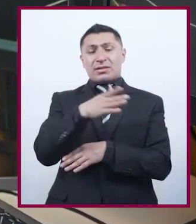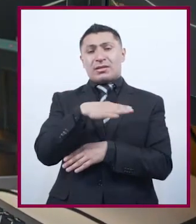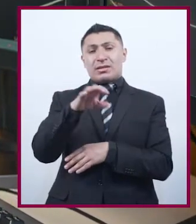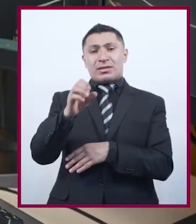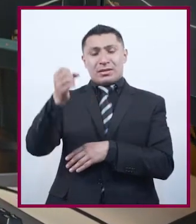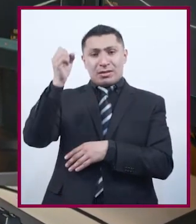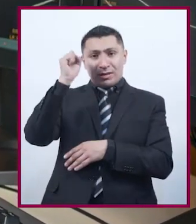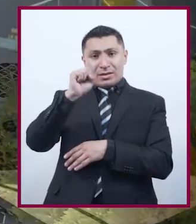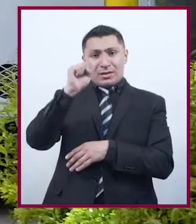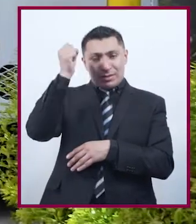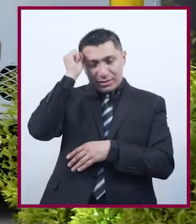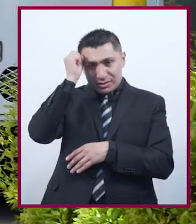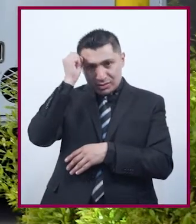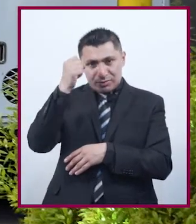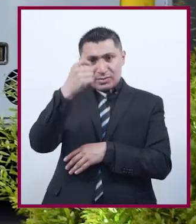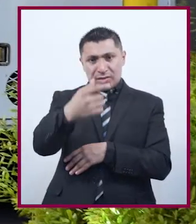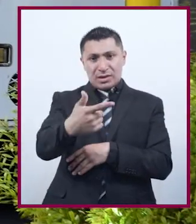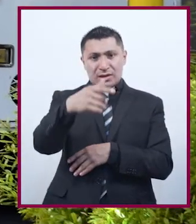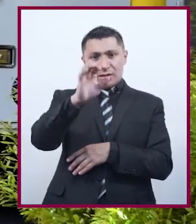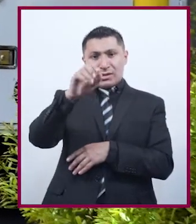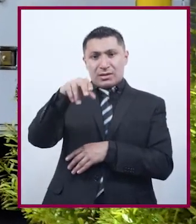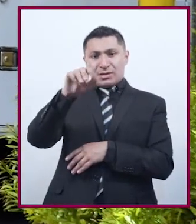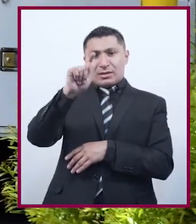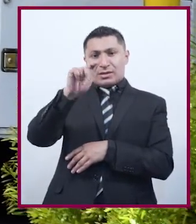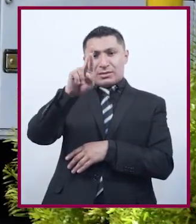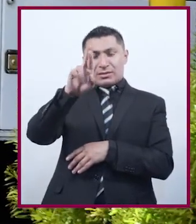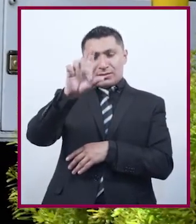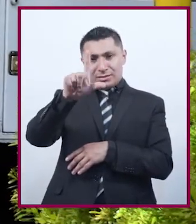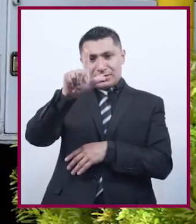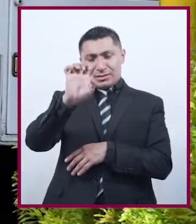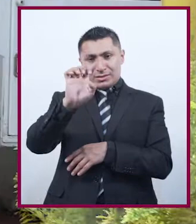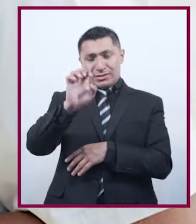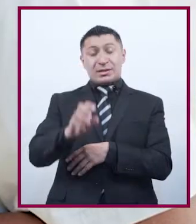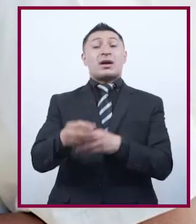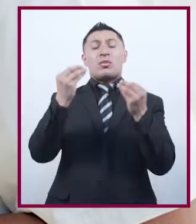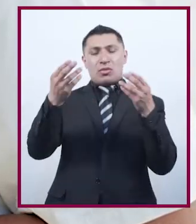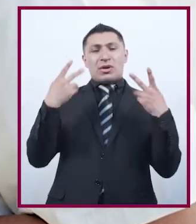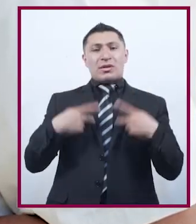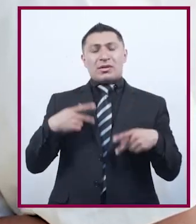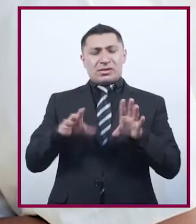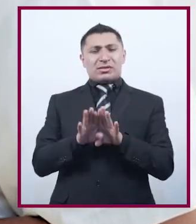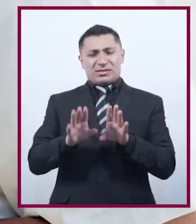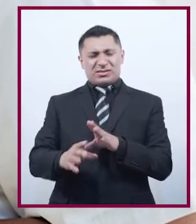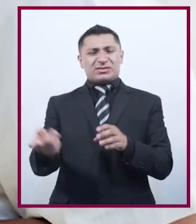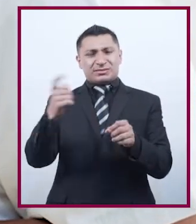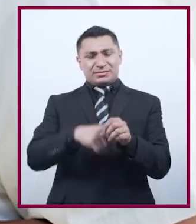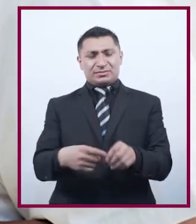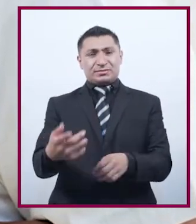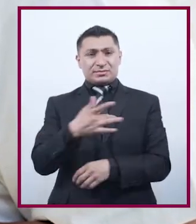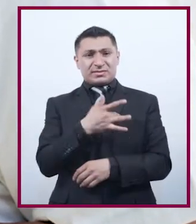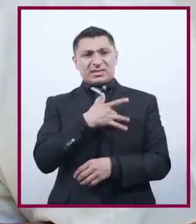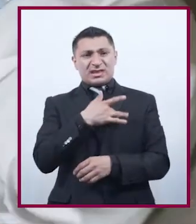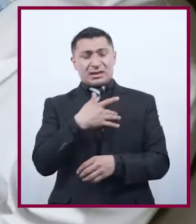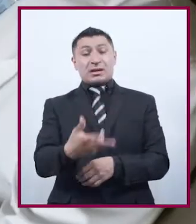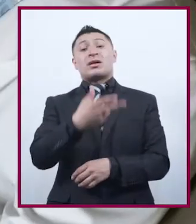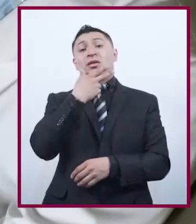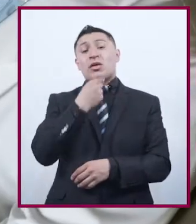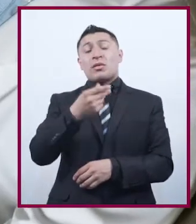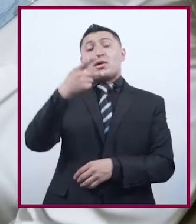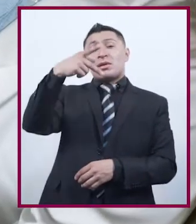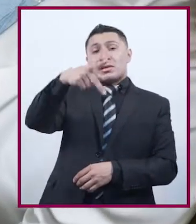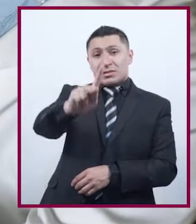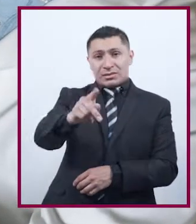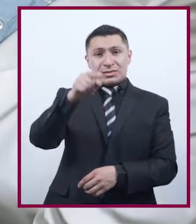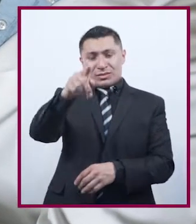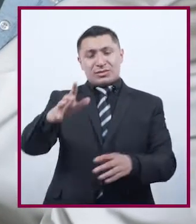de Gentle. Exacto. La gran mayoría de las personas asociamos los infartos con los hombres, pero te